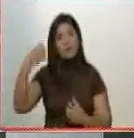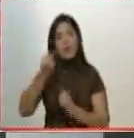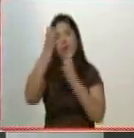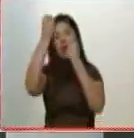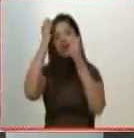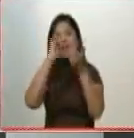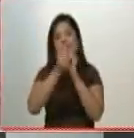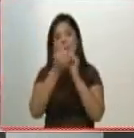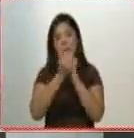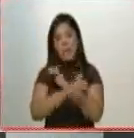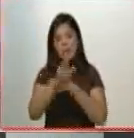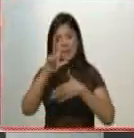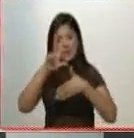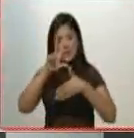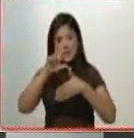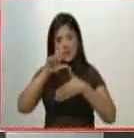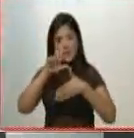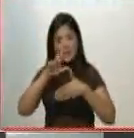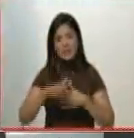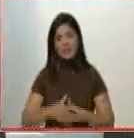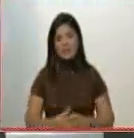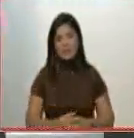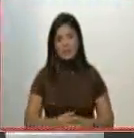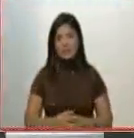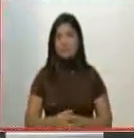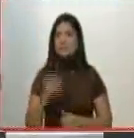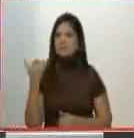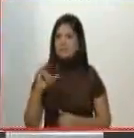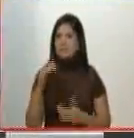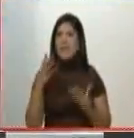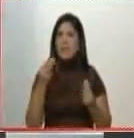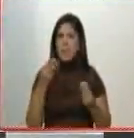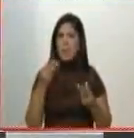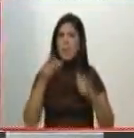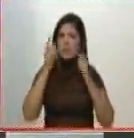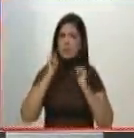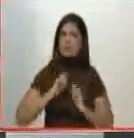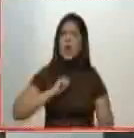deporte latinoamericano. Hay varias medallas de oro ahí,